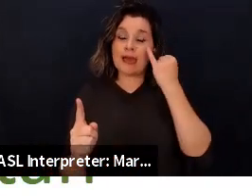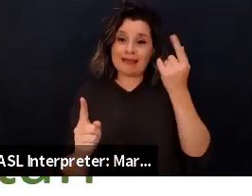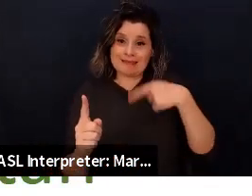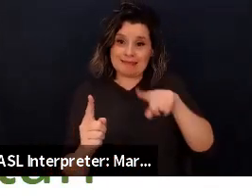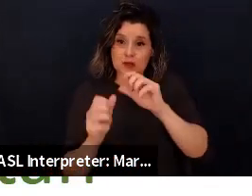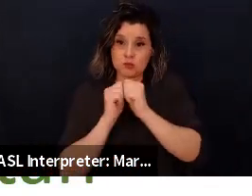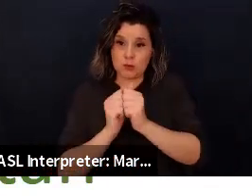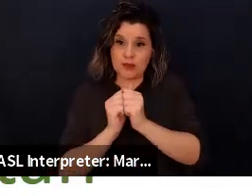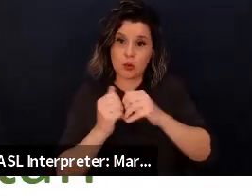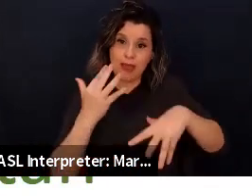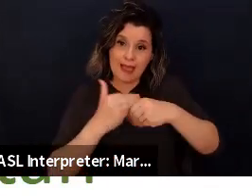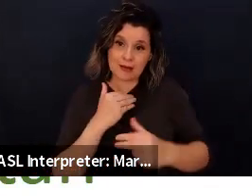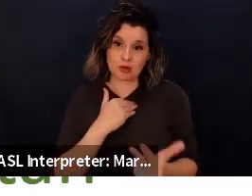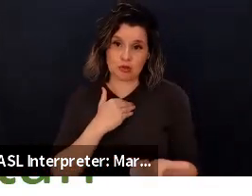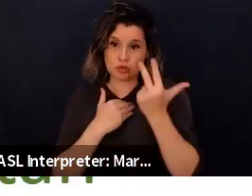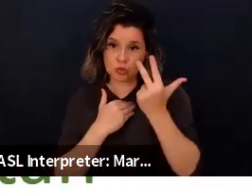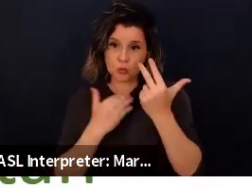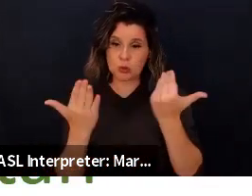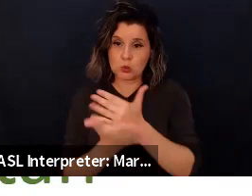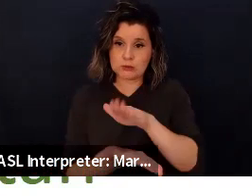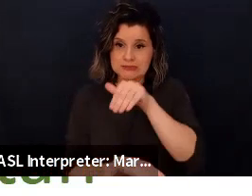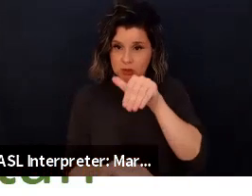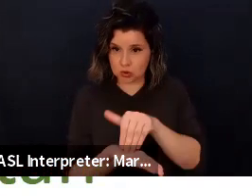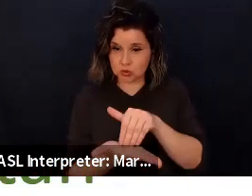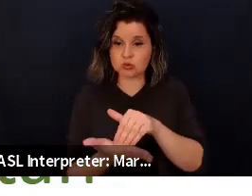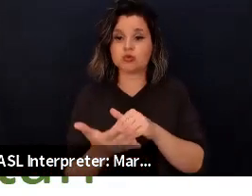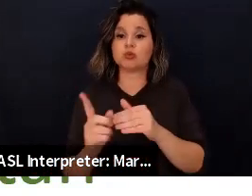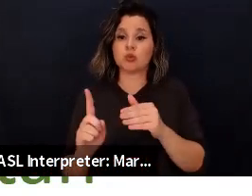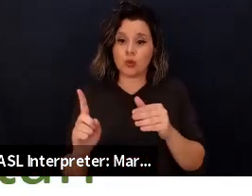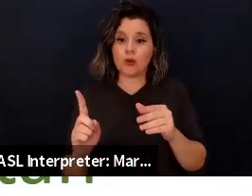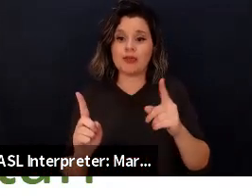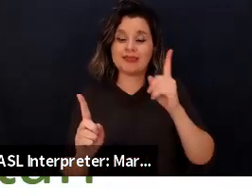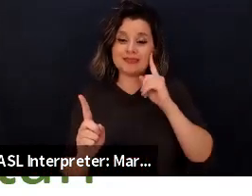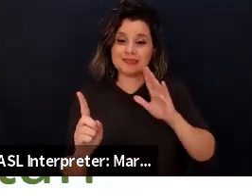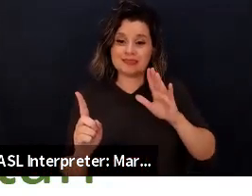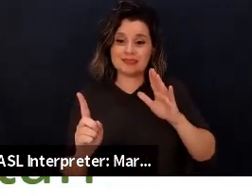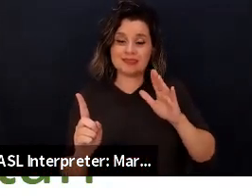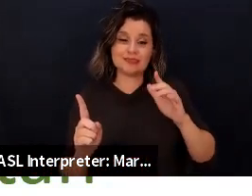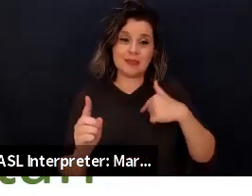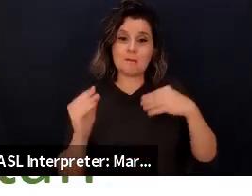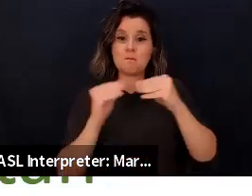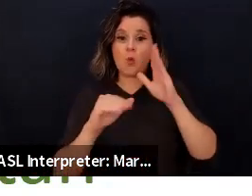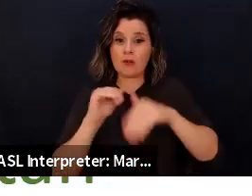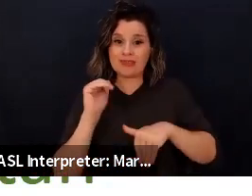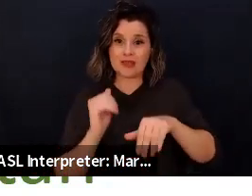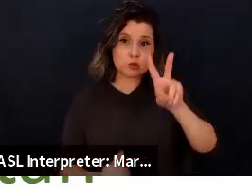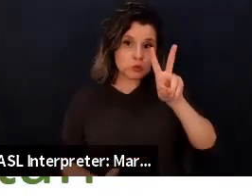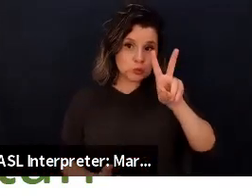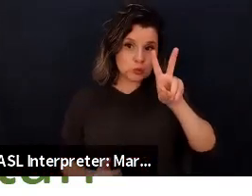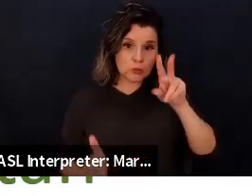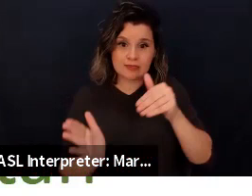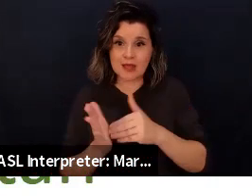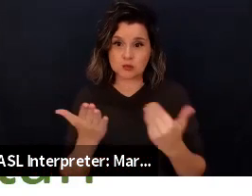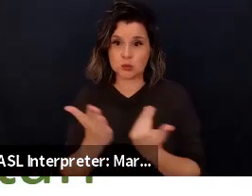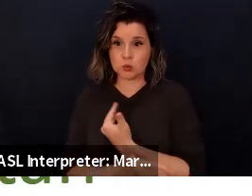añadir 3 nuevos centros de detención, lo cual había de resultar en más de 2,000 nuevas